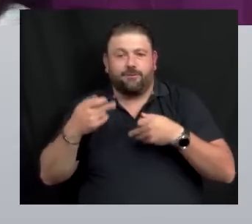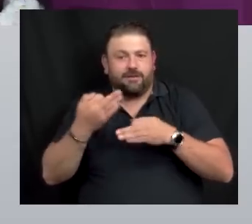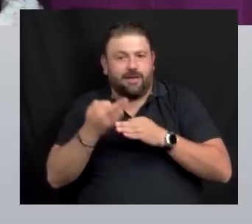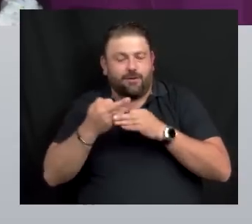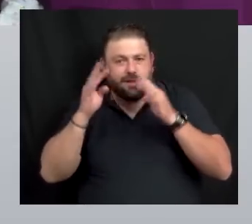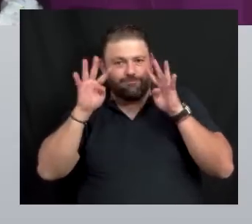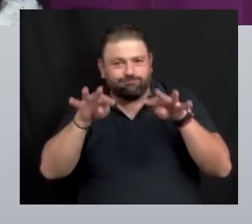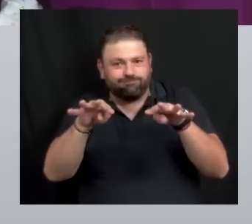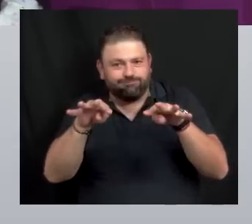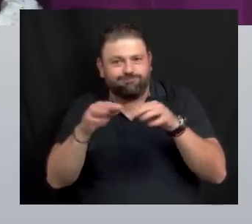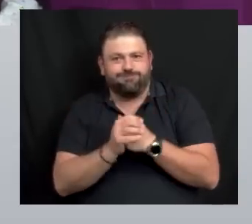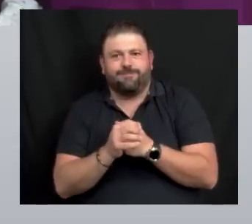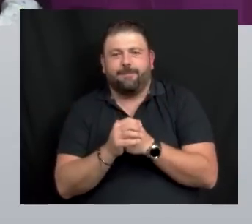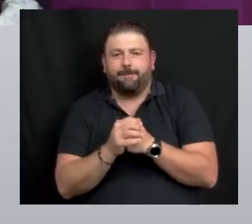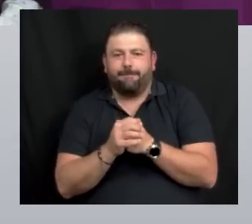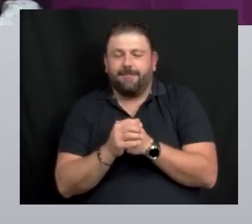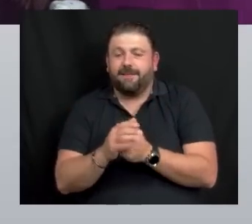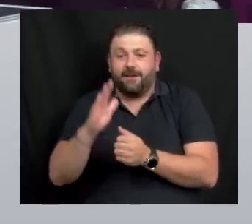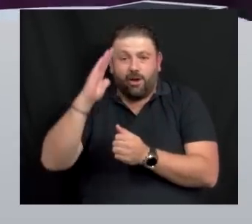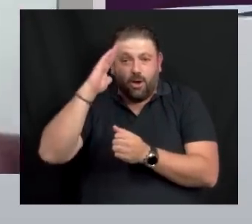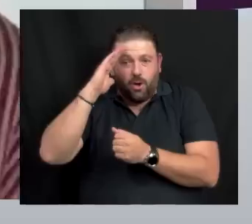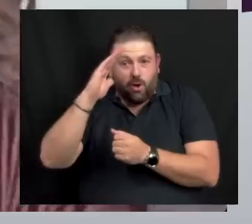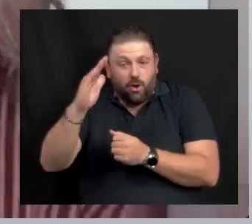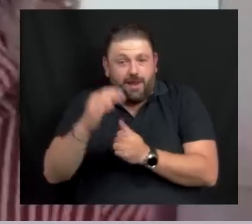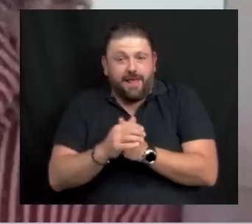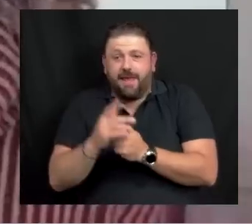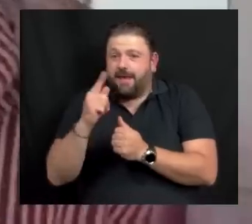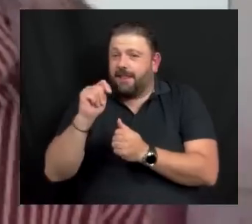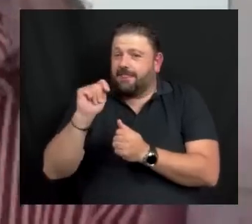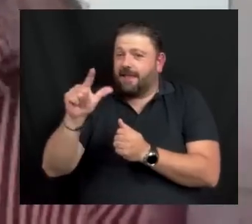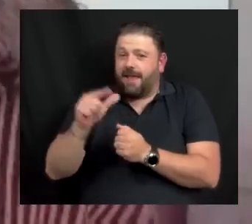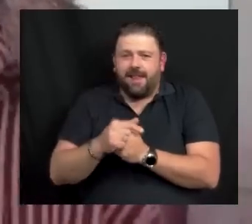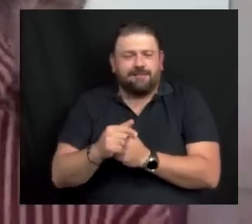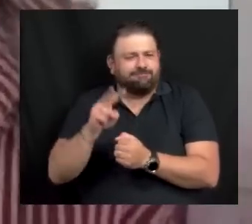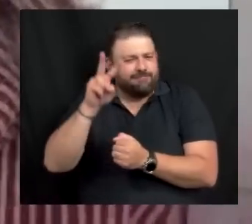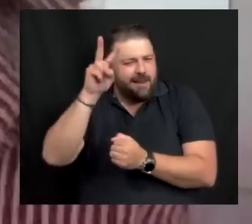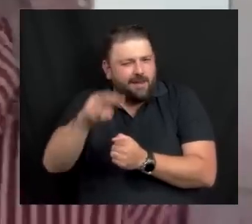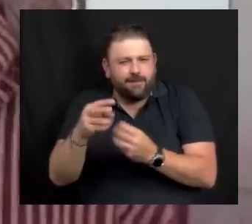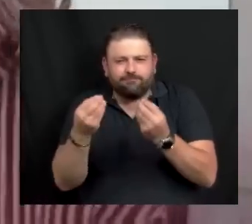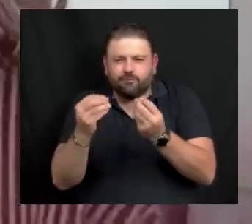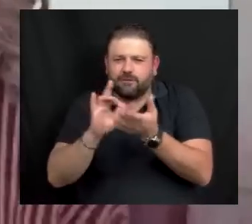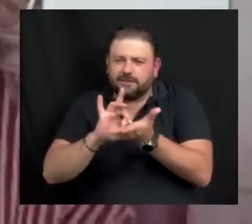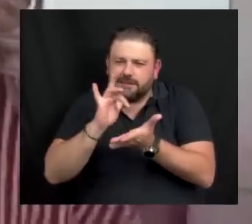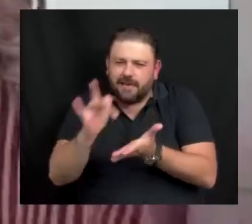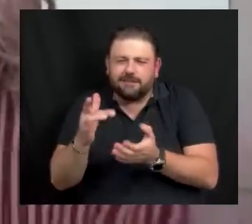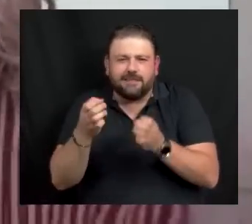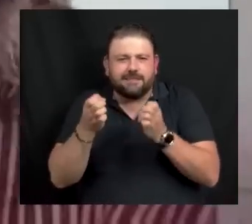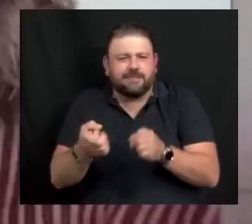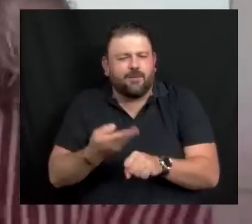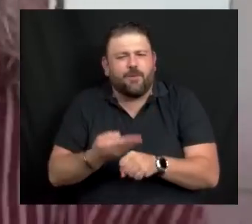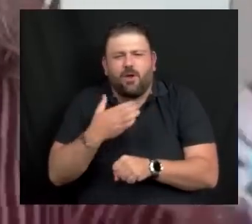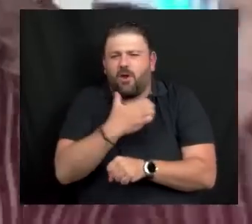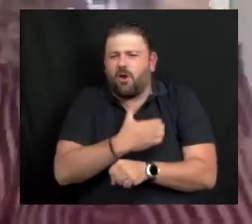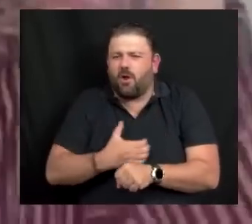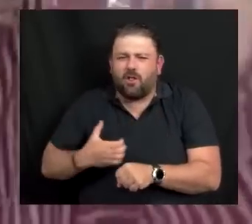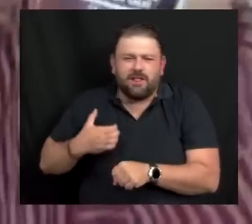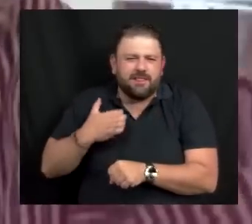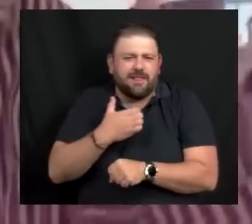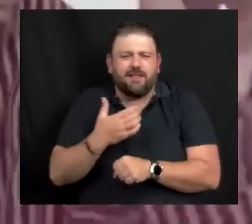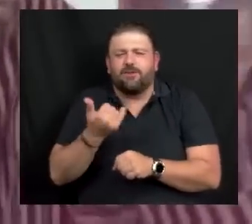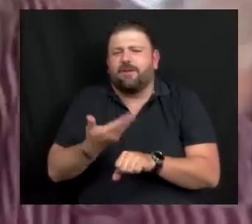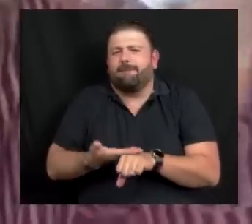hoy. Hola, ¿qué tal? Muchísimas gracias, Claudia. Pues contentísimos, felices, emocionados y